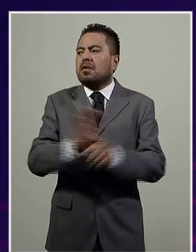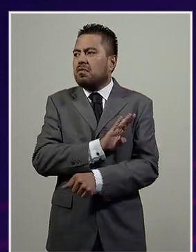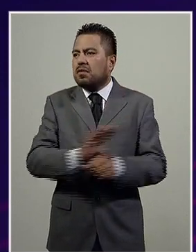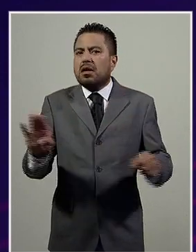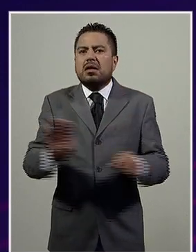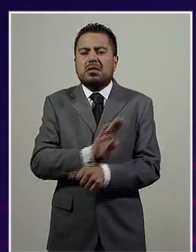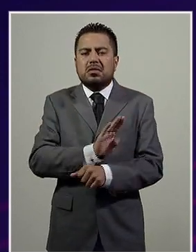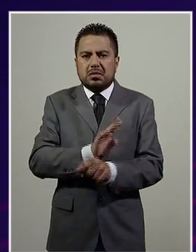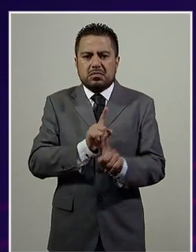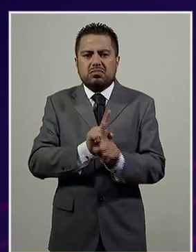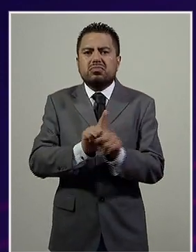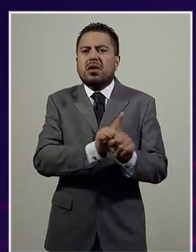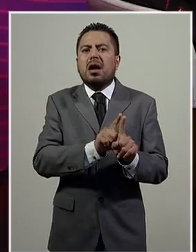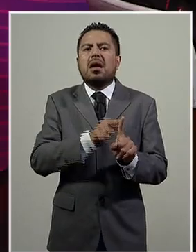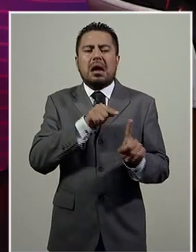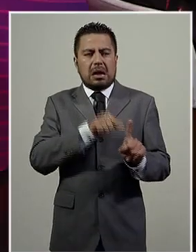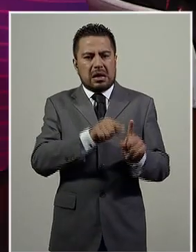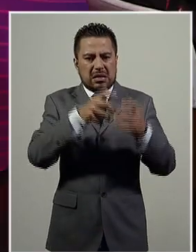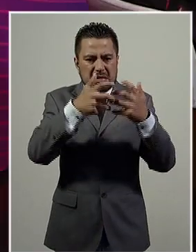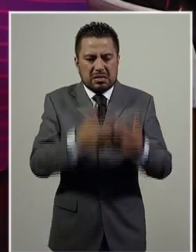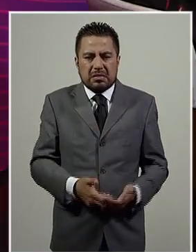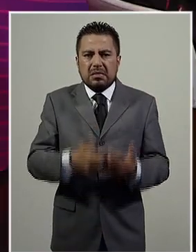que persigue esta empresa, pues se van a ir